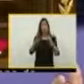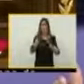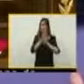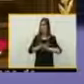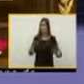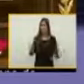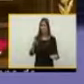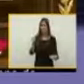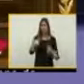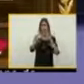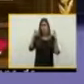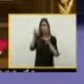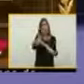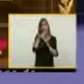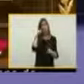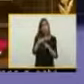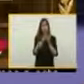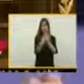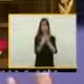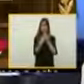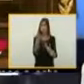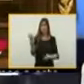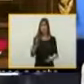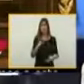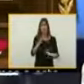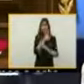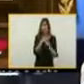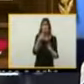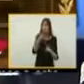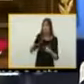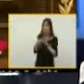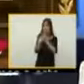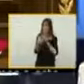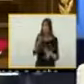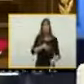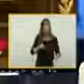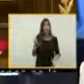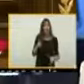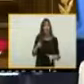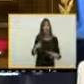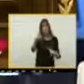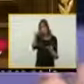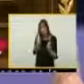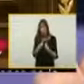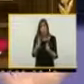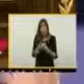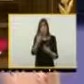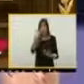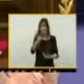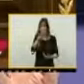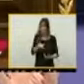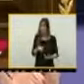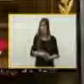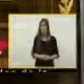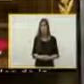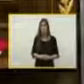¿Cómo se resolve el tema del referéndum? Esto es como el chiste de querer bailar. A ver, por favor. Si me haces una pregunta, eu che contesto. Claro, si como presionan as bases